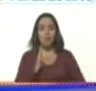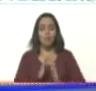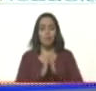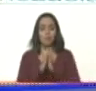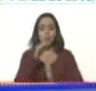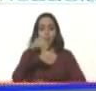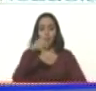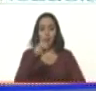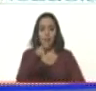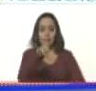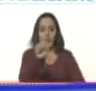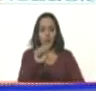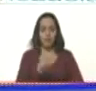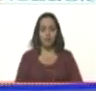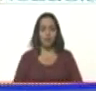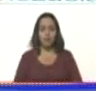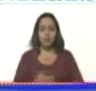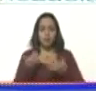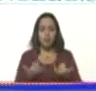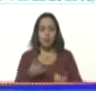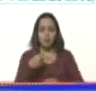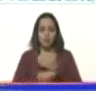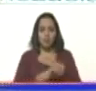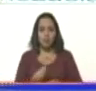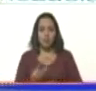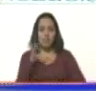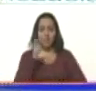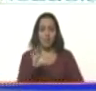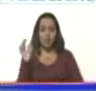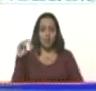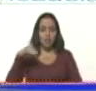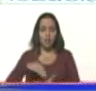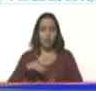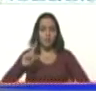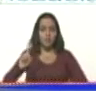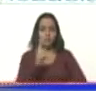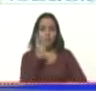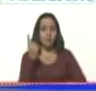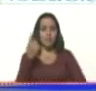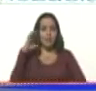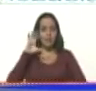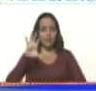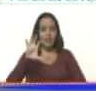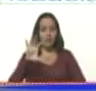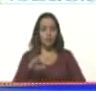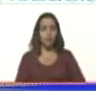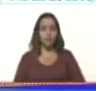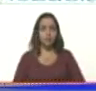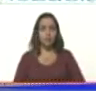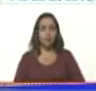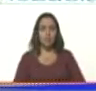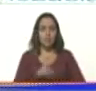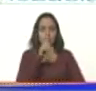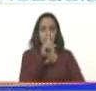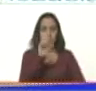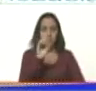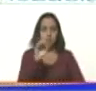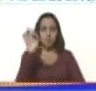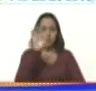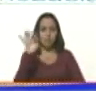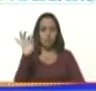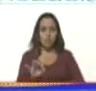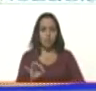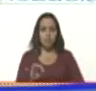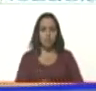a proceder a declarar al Estado Aragua primer Estado 100%